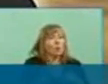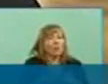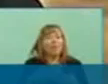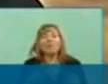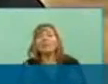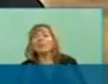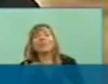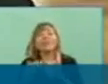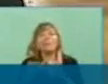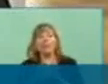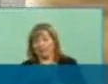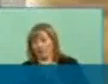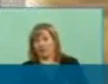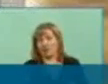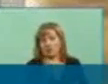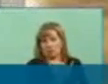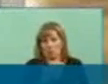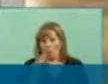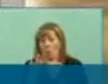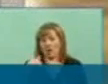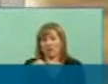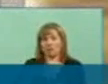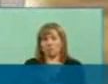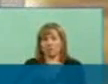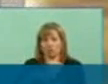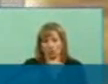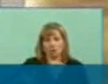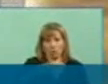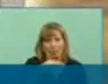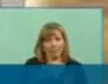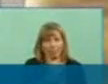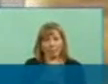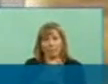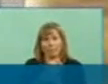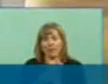nosotros, de los 40 millones de argentinos,